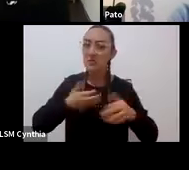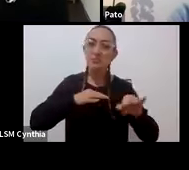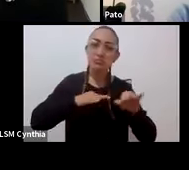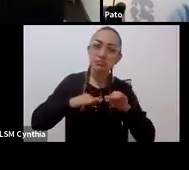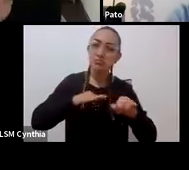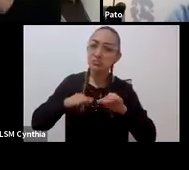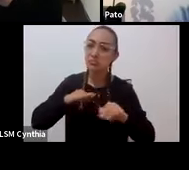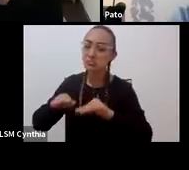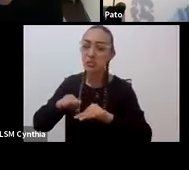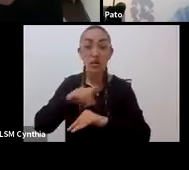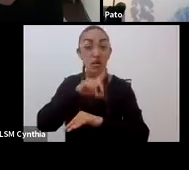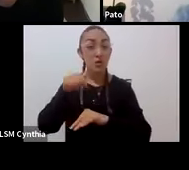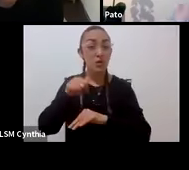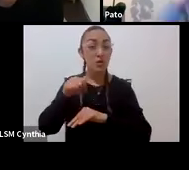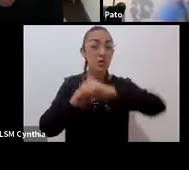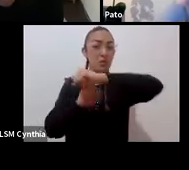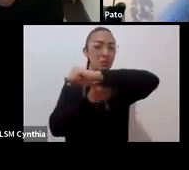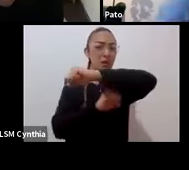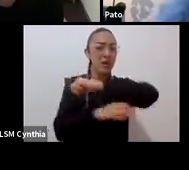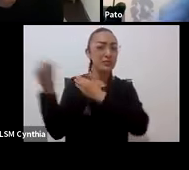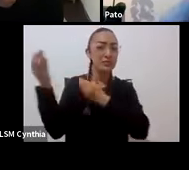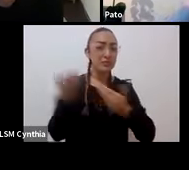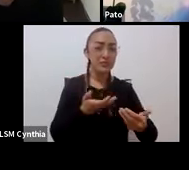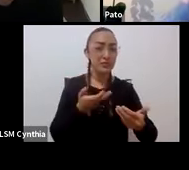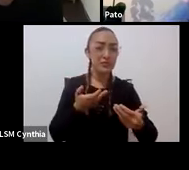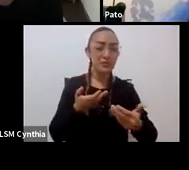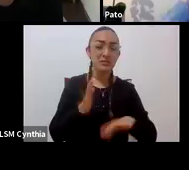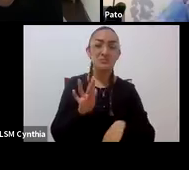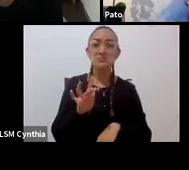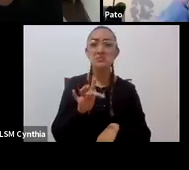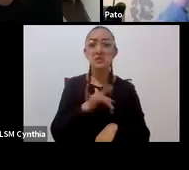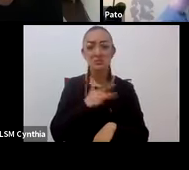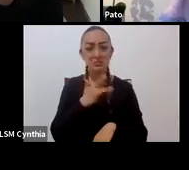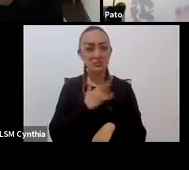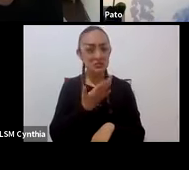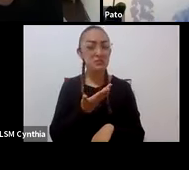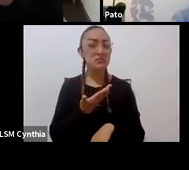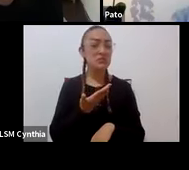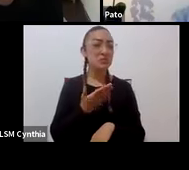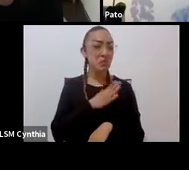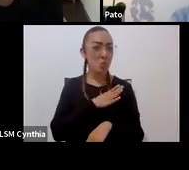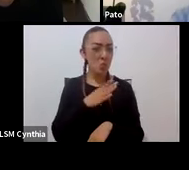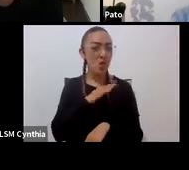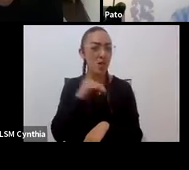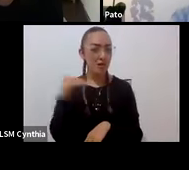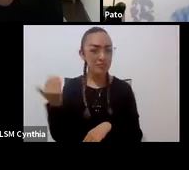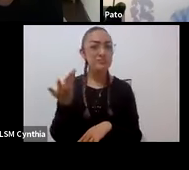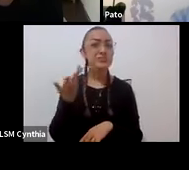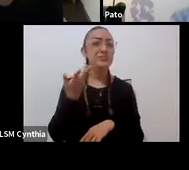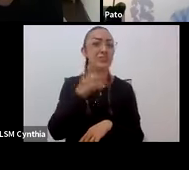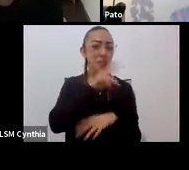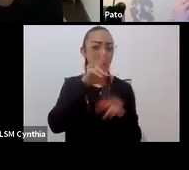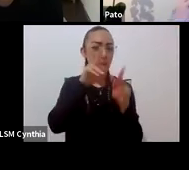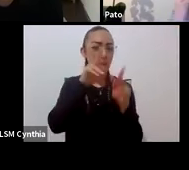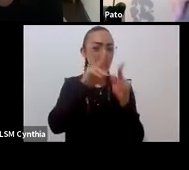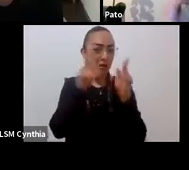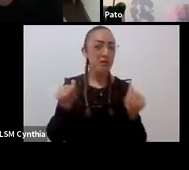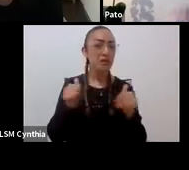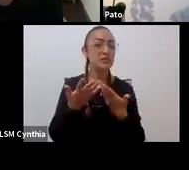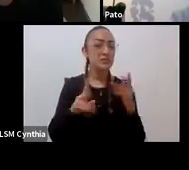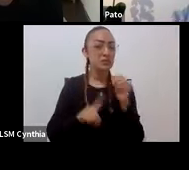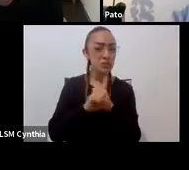tienes un rato de buena onda, de paz, de que no hay tanta bronca, etcétera. Y entonces estamos impulsando ahora algo que esperemos